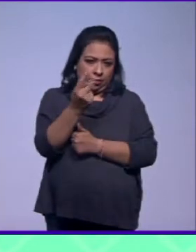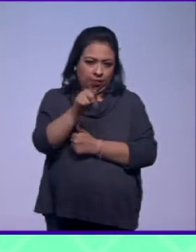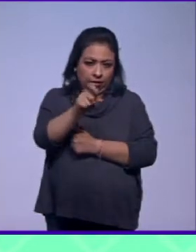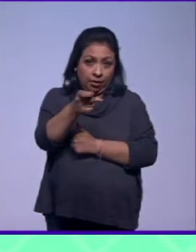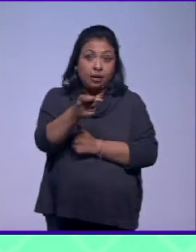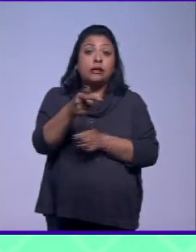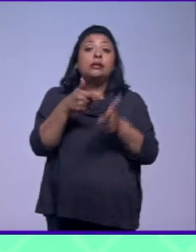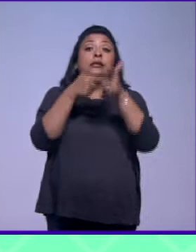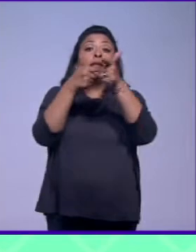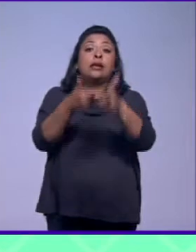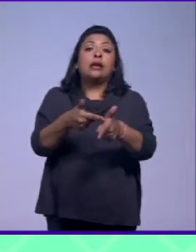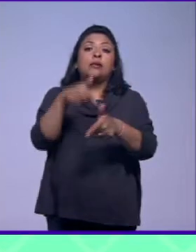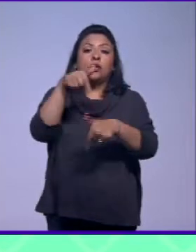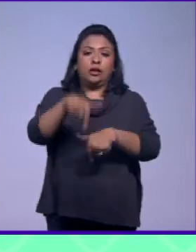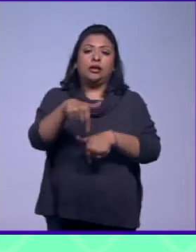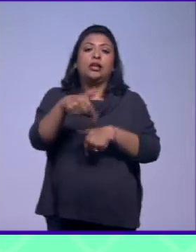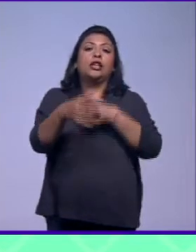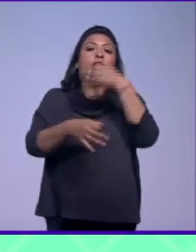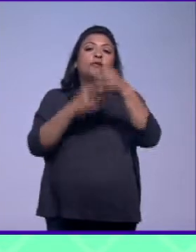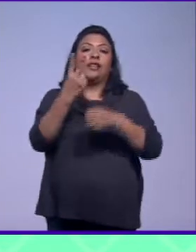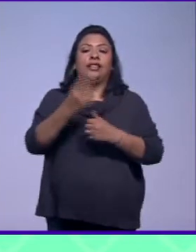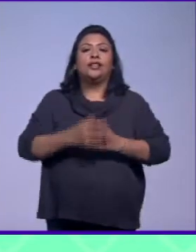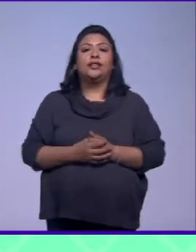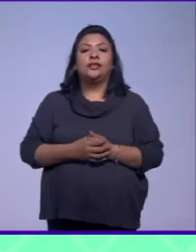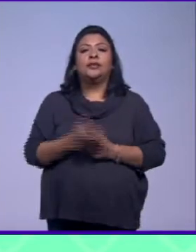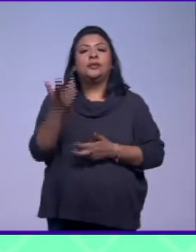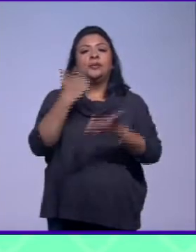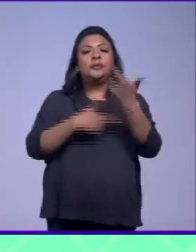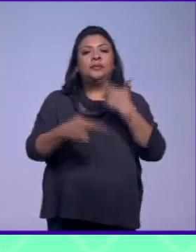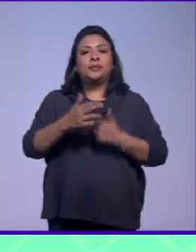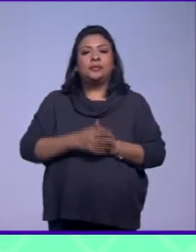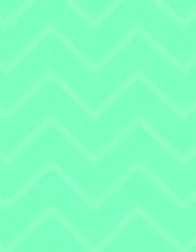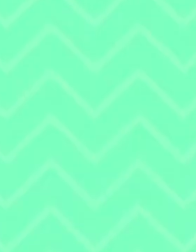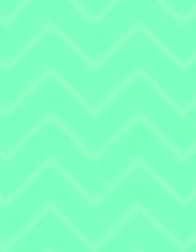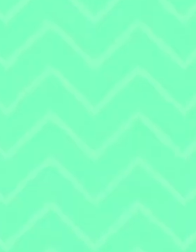continuamos con más en noticias 22 regresamos